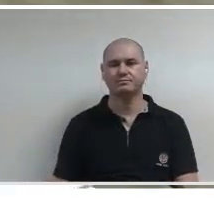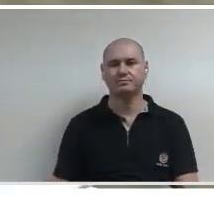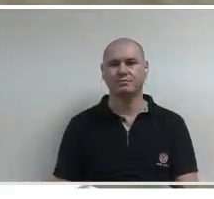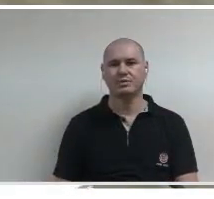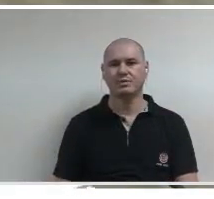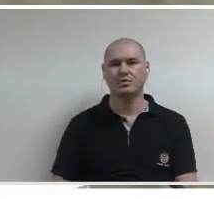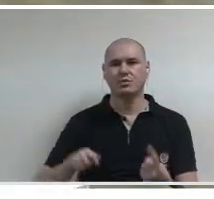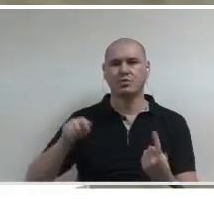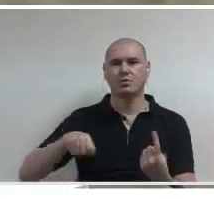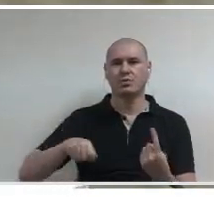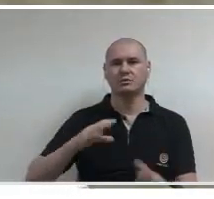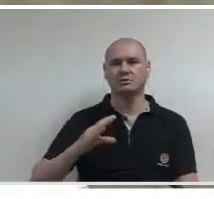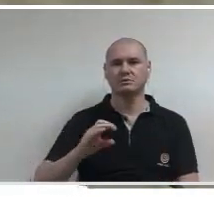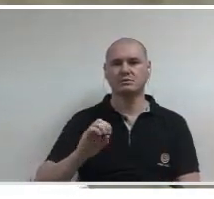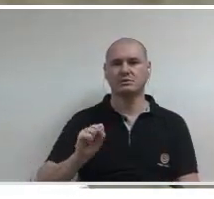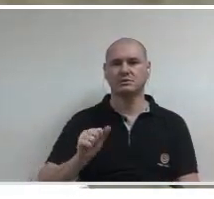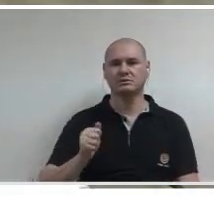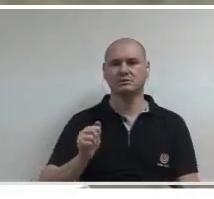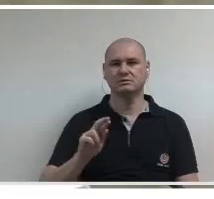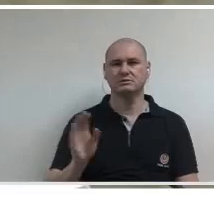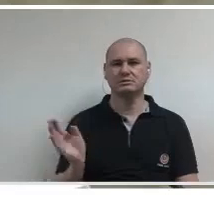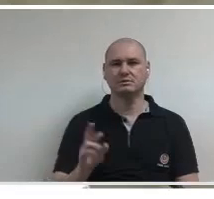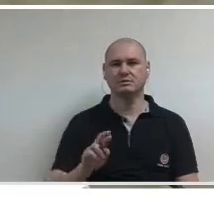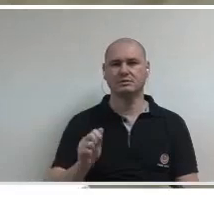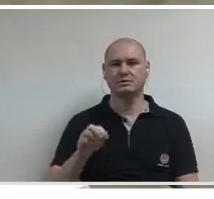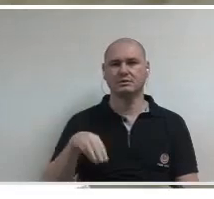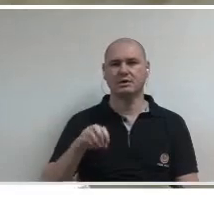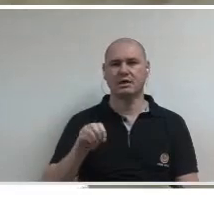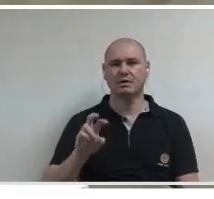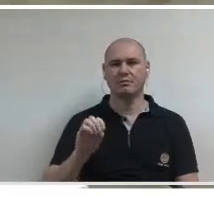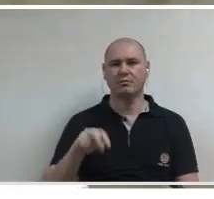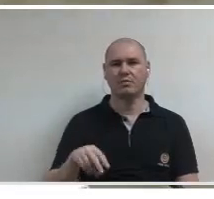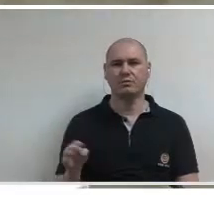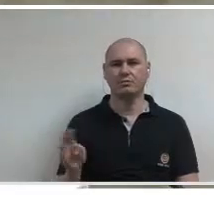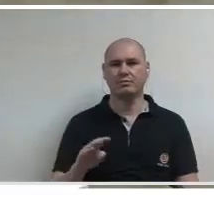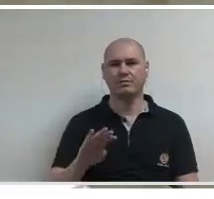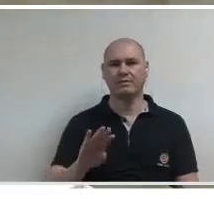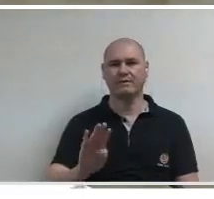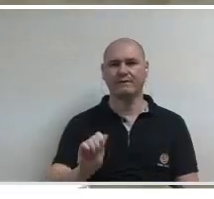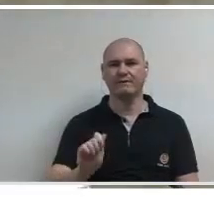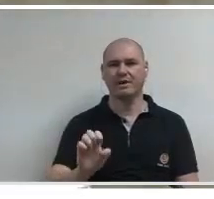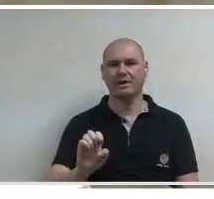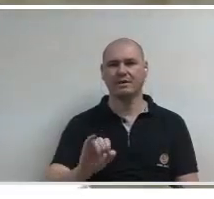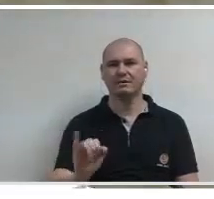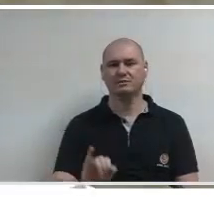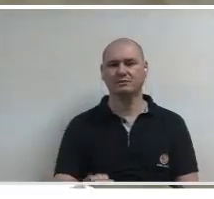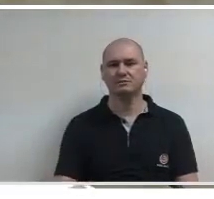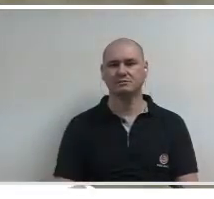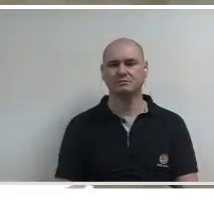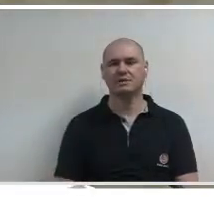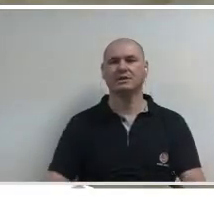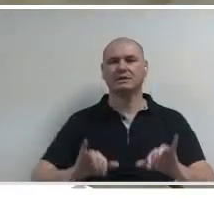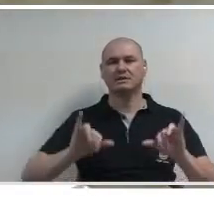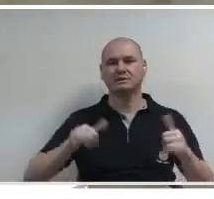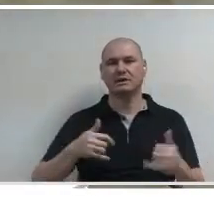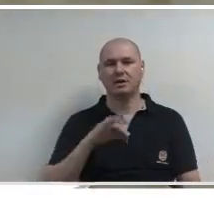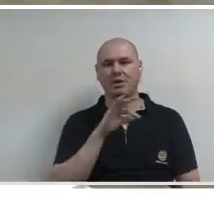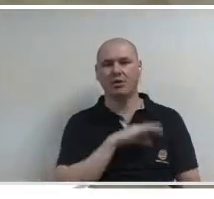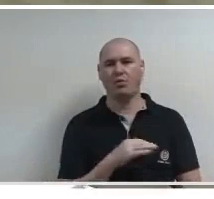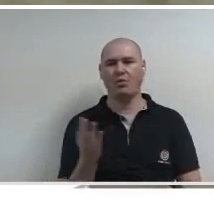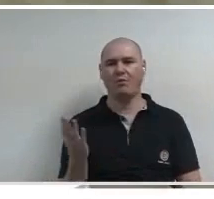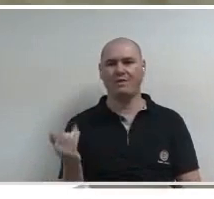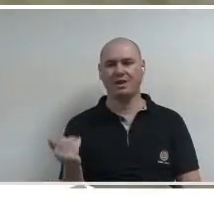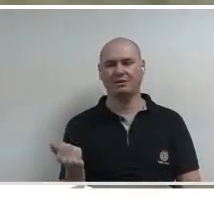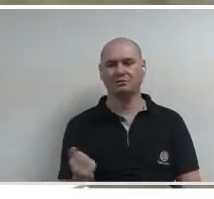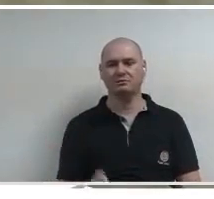ser cursión judicial ve a peoína juez César Ramón Vázquez y quién más pe jubilación